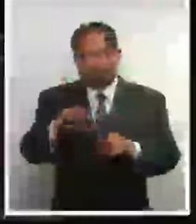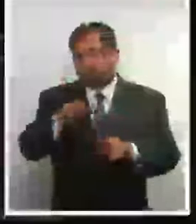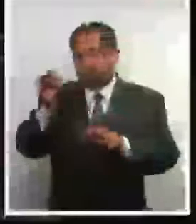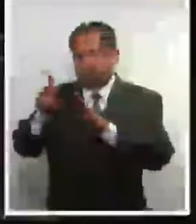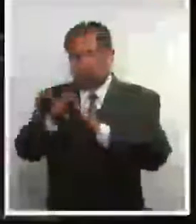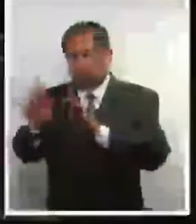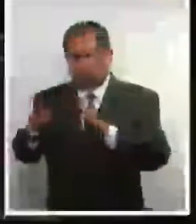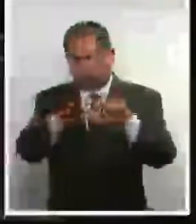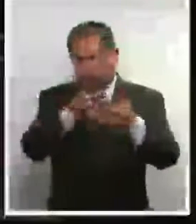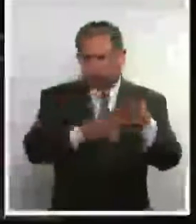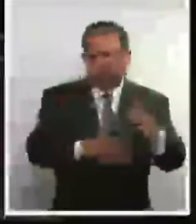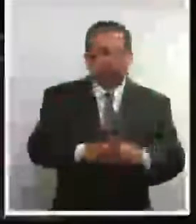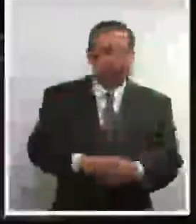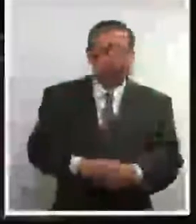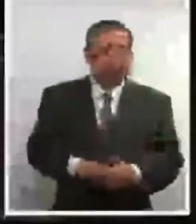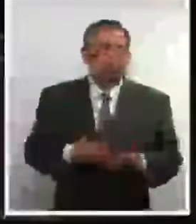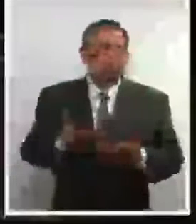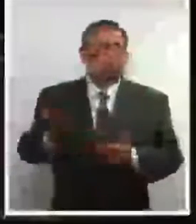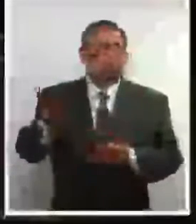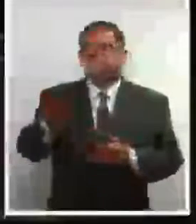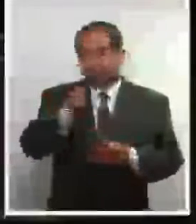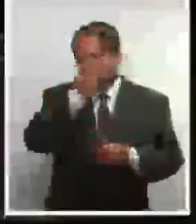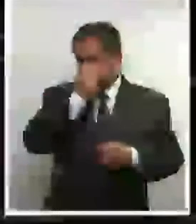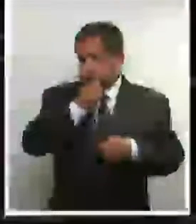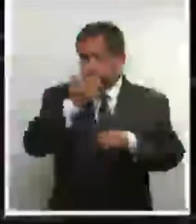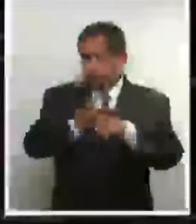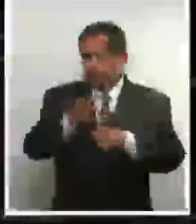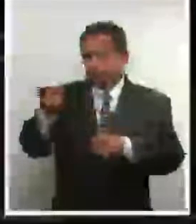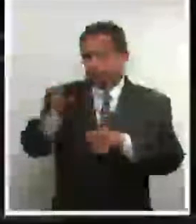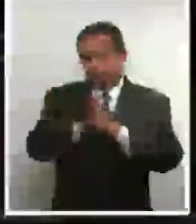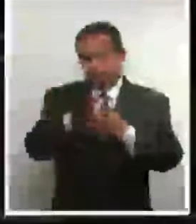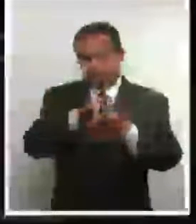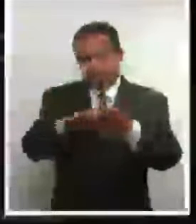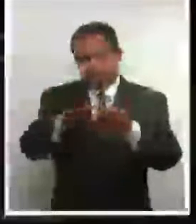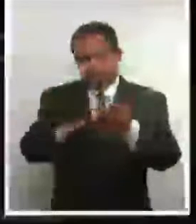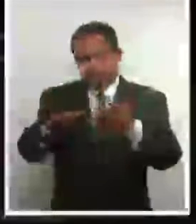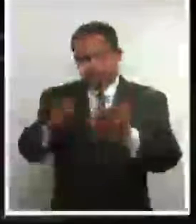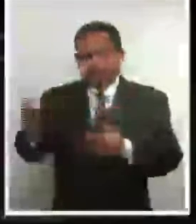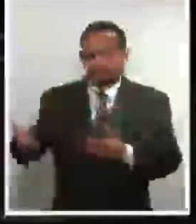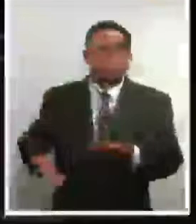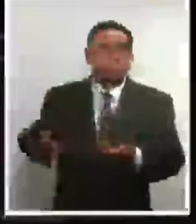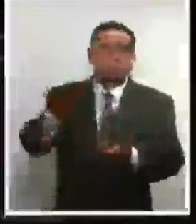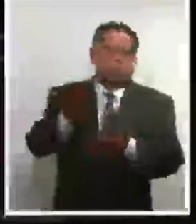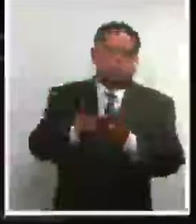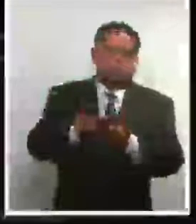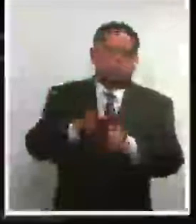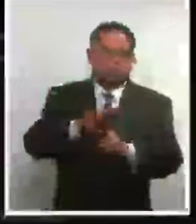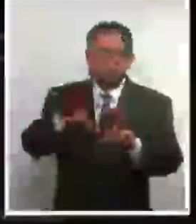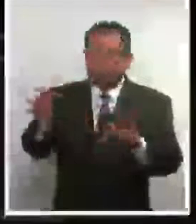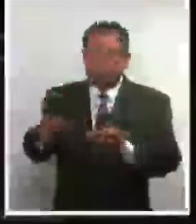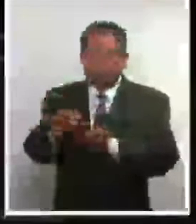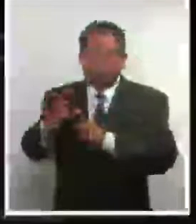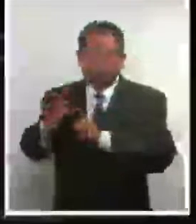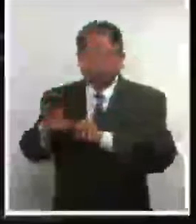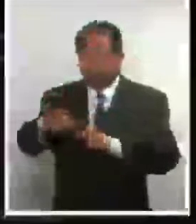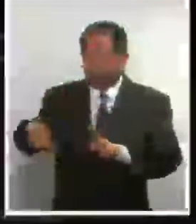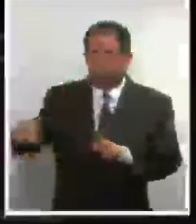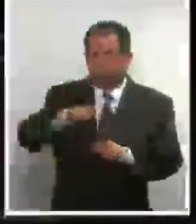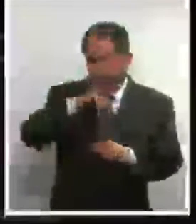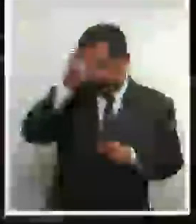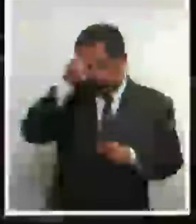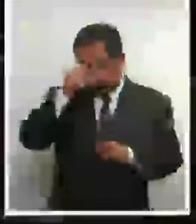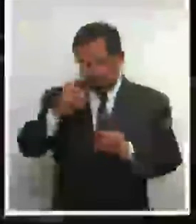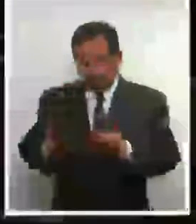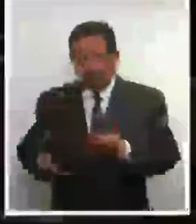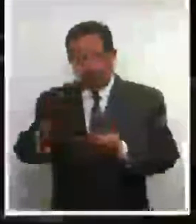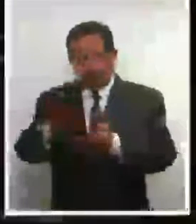reservados. Solicito a la Secretaría de Lectura a la propuesta de reserva presentada por consenso de la